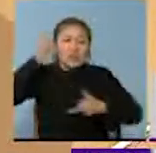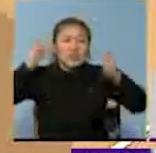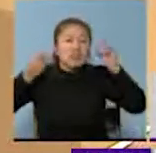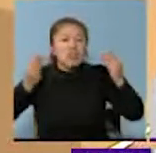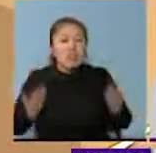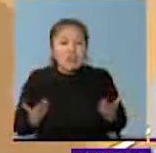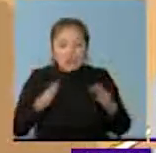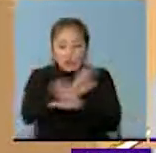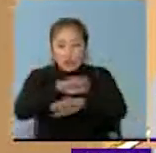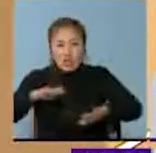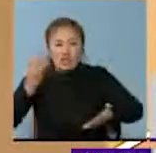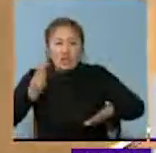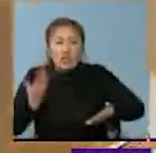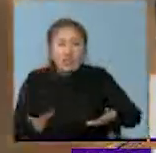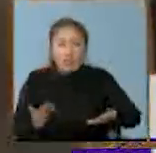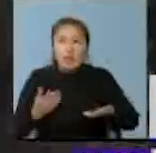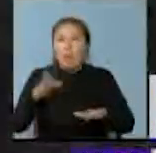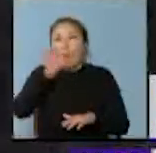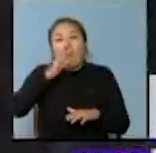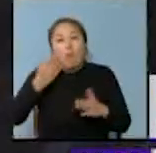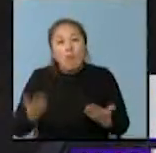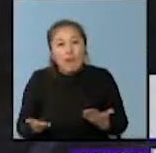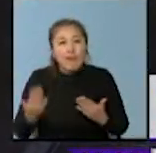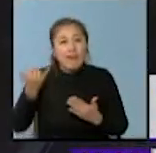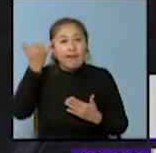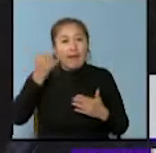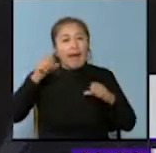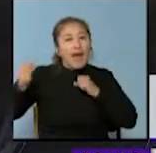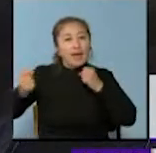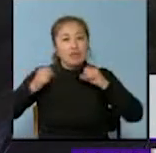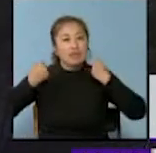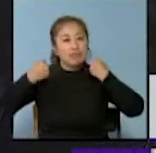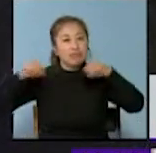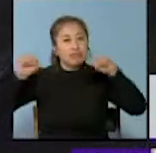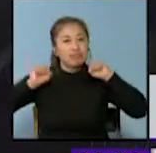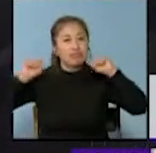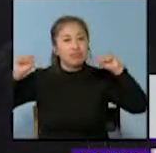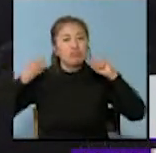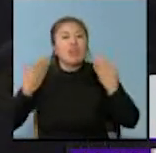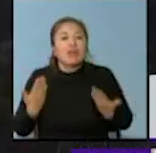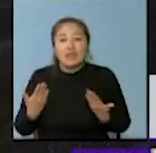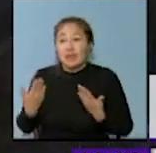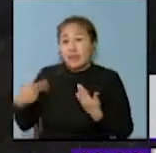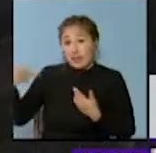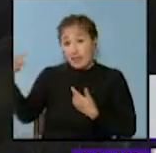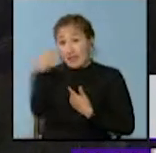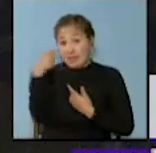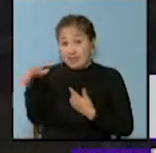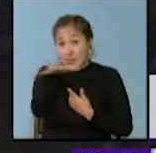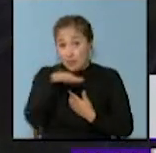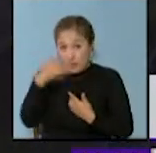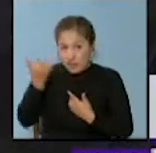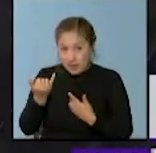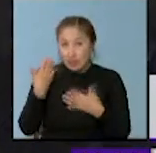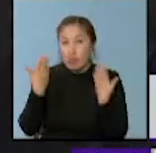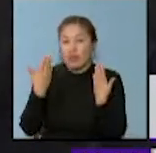para los niños para las señoras hay de gimnasio también si a ver el parque tiene la posibilidad de ser